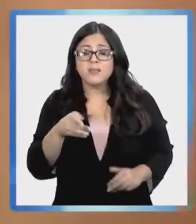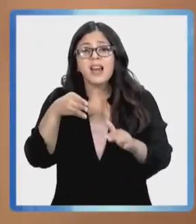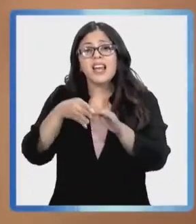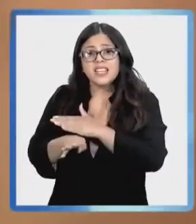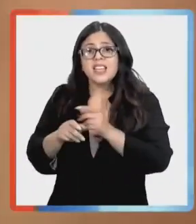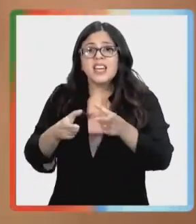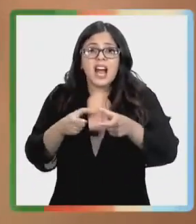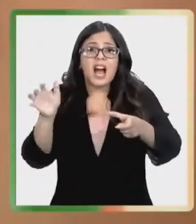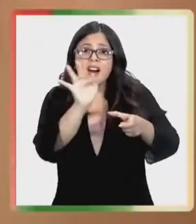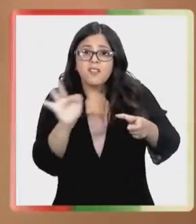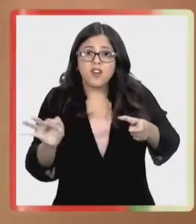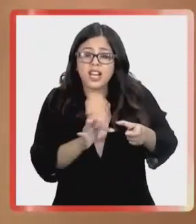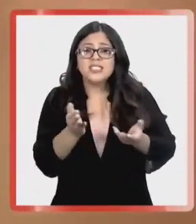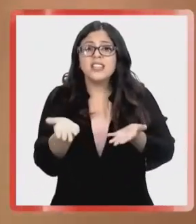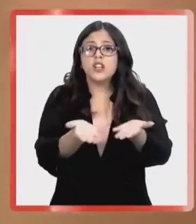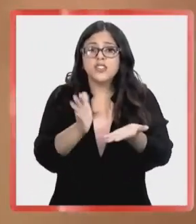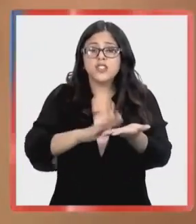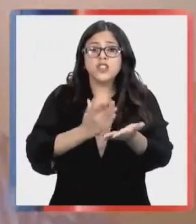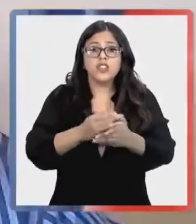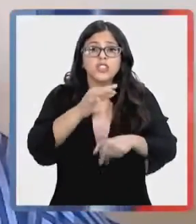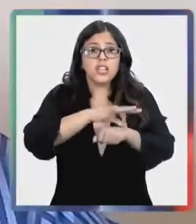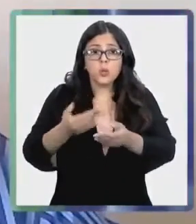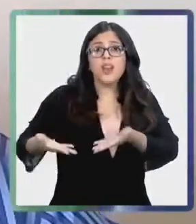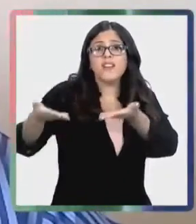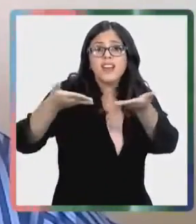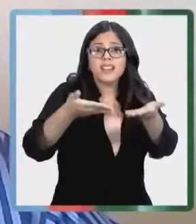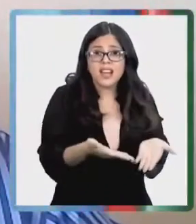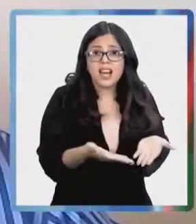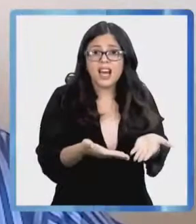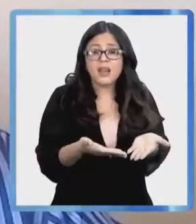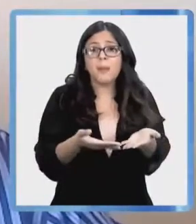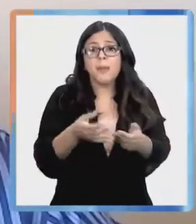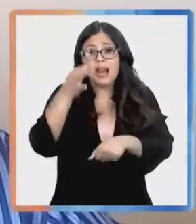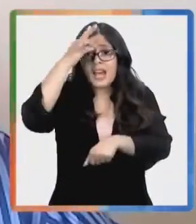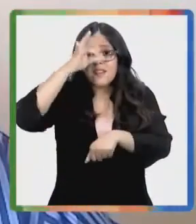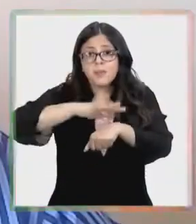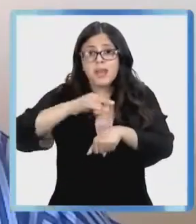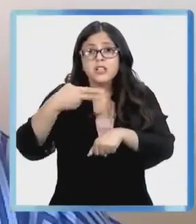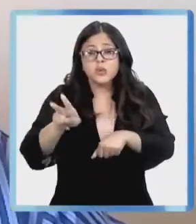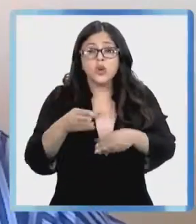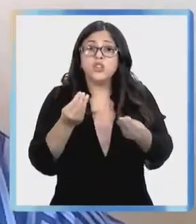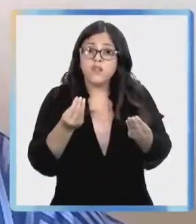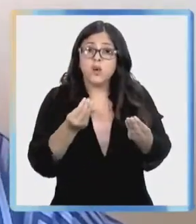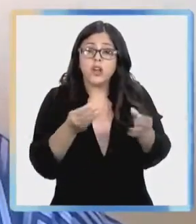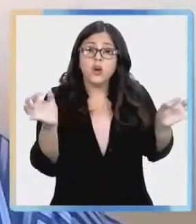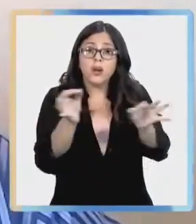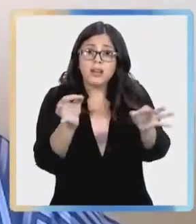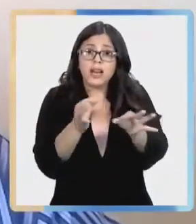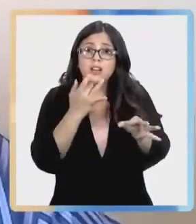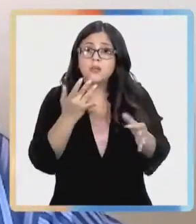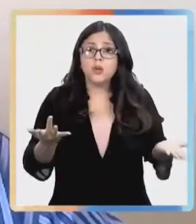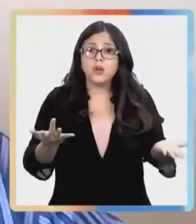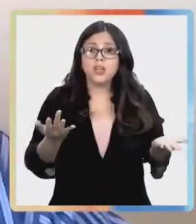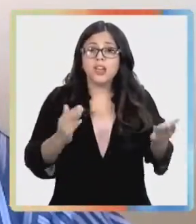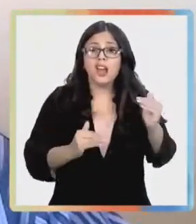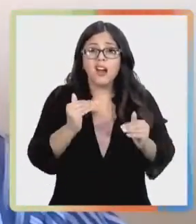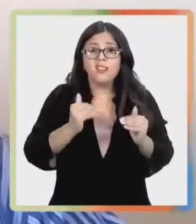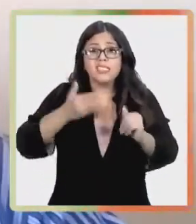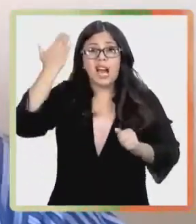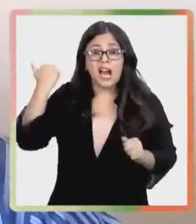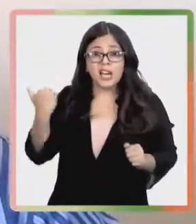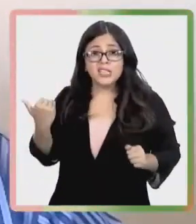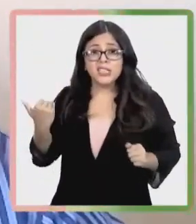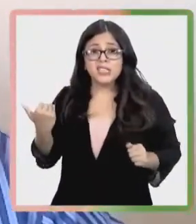o las coberturas de los servicios de salud le van a dar para su fibromialgia. Es bueno decirlo, porque a veces ha ocurrido en